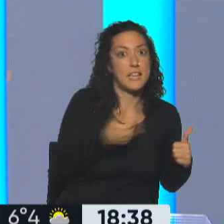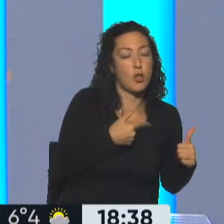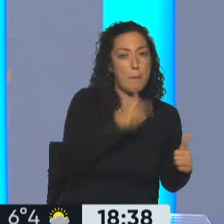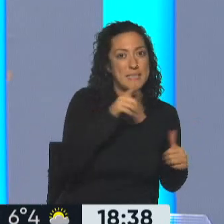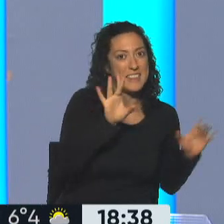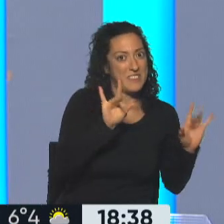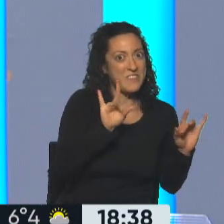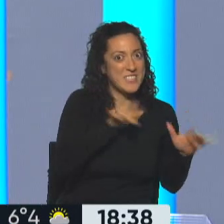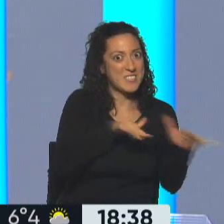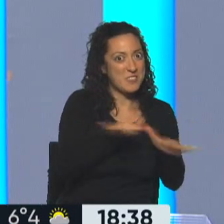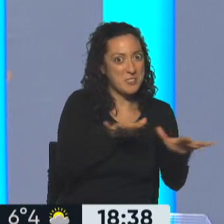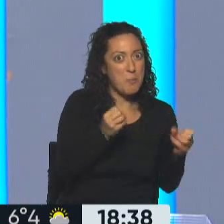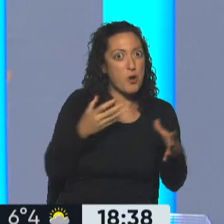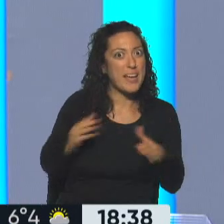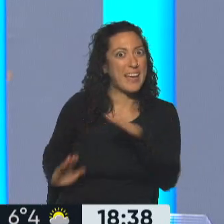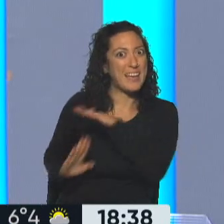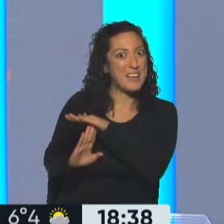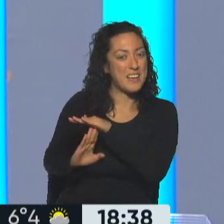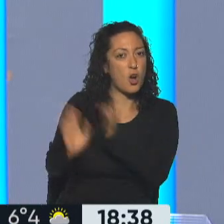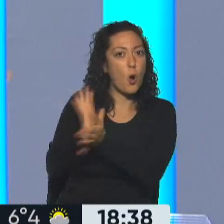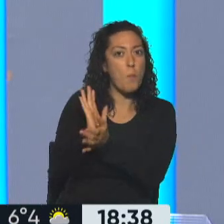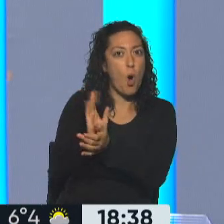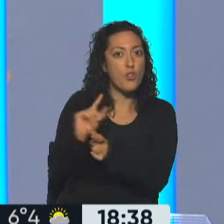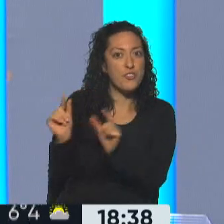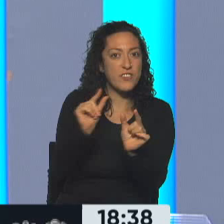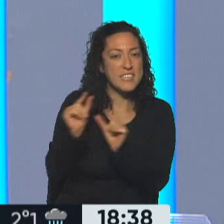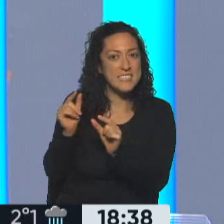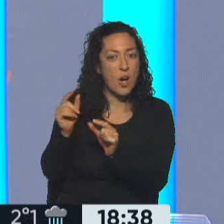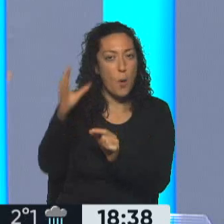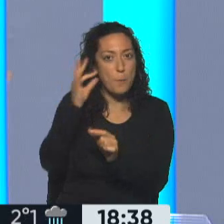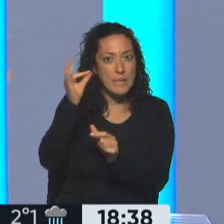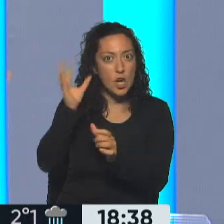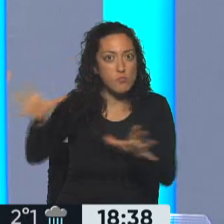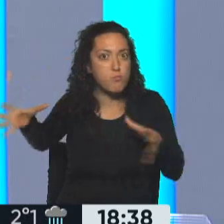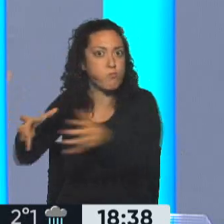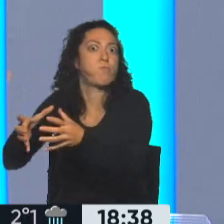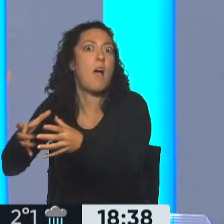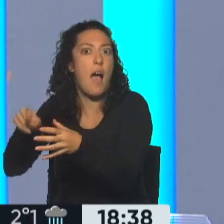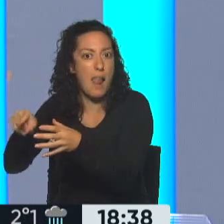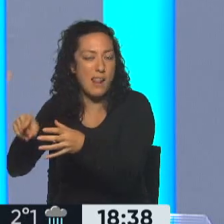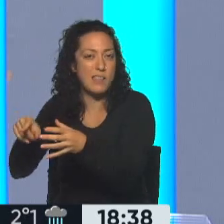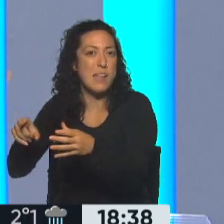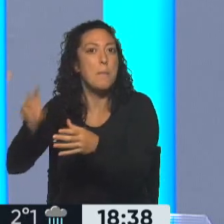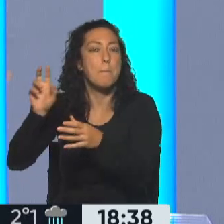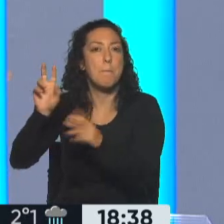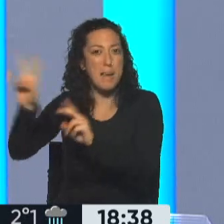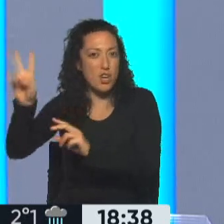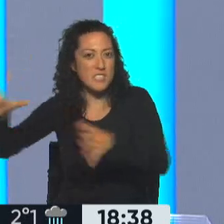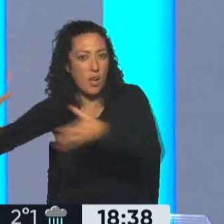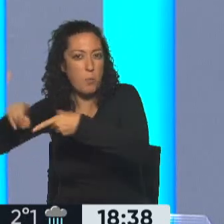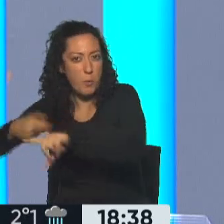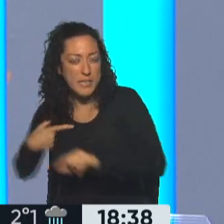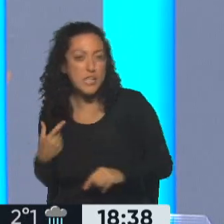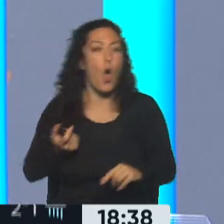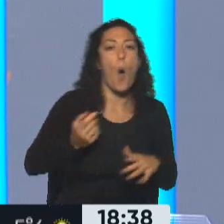todos porque era un actor aglutinante de las diferencias dentro del mundo peronista no mientras se mientras aparecía